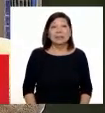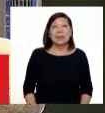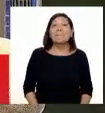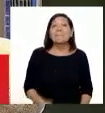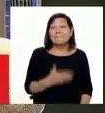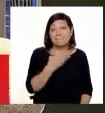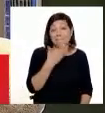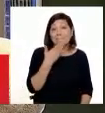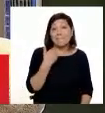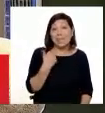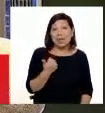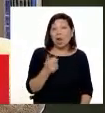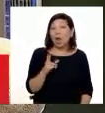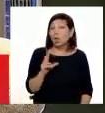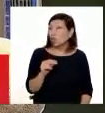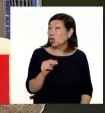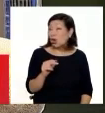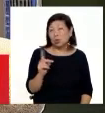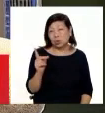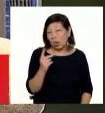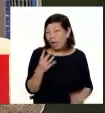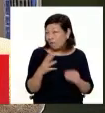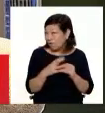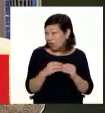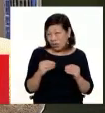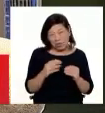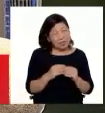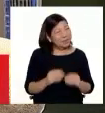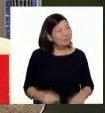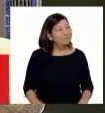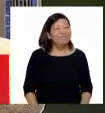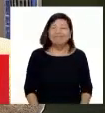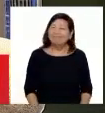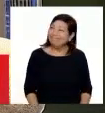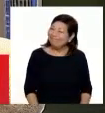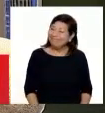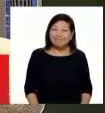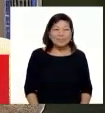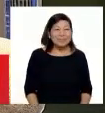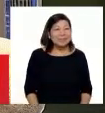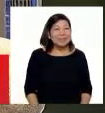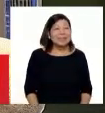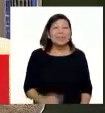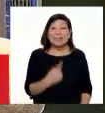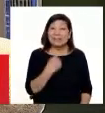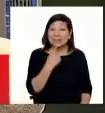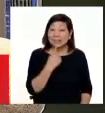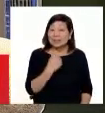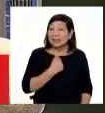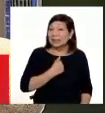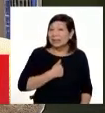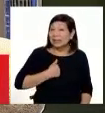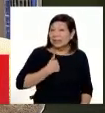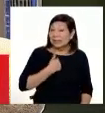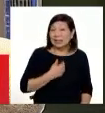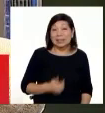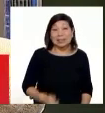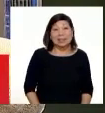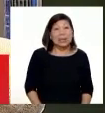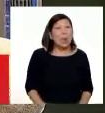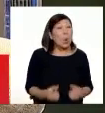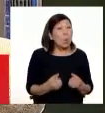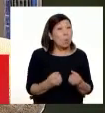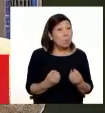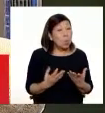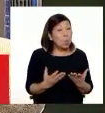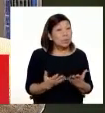lo ideal es que la cena no sean solo frutas, eso sí es necesario resaltarlo. Lamentablemente están habiendo